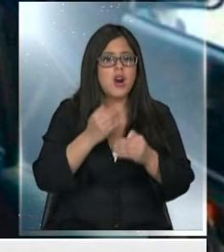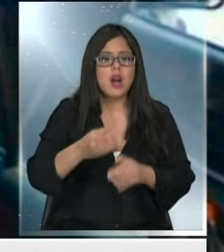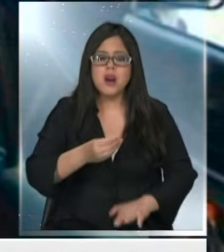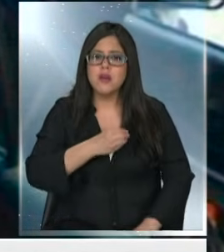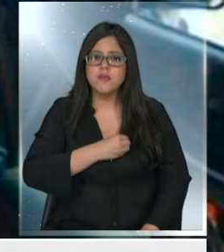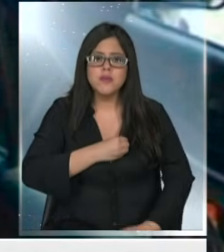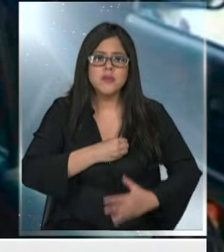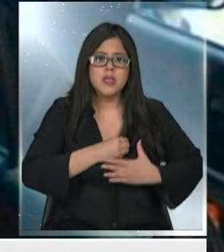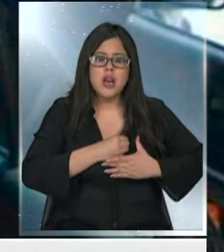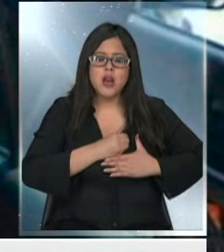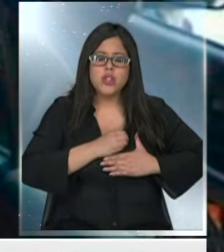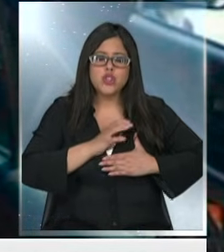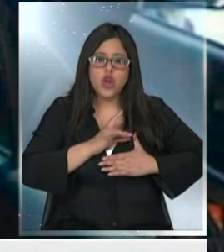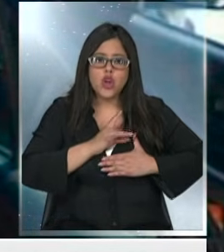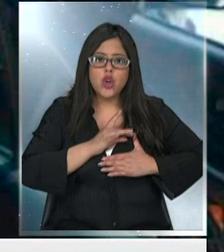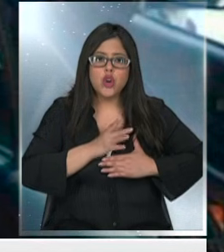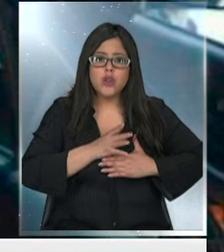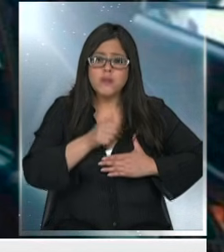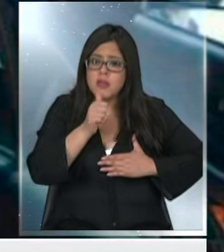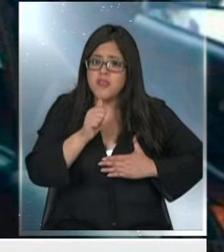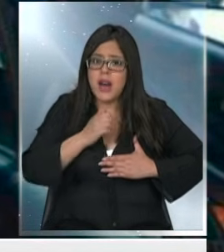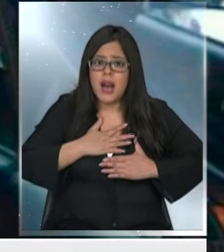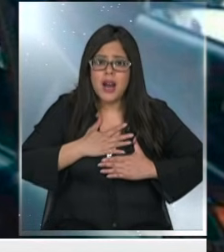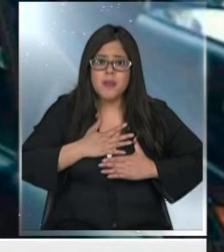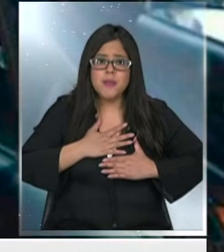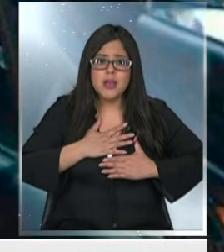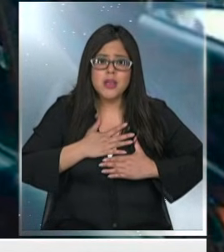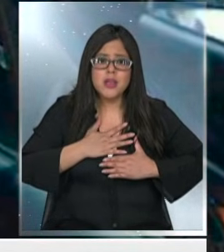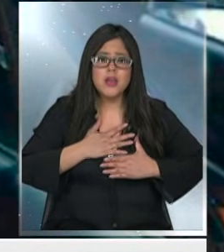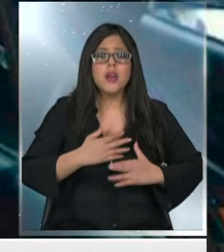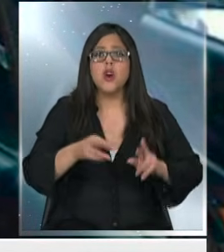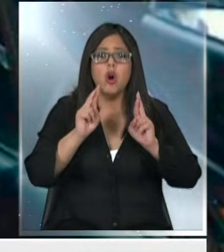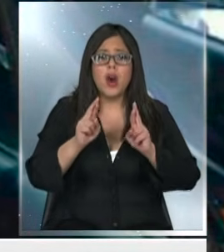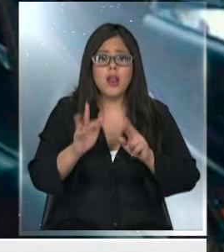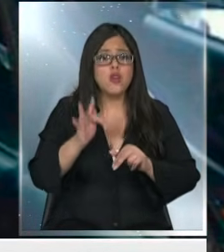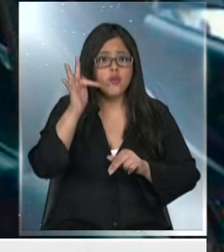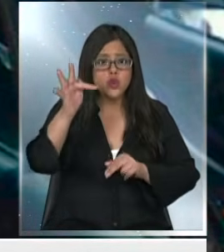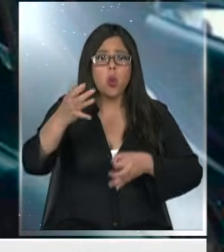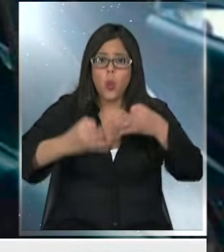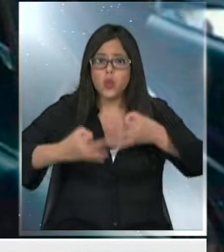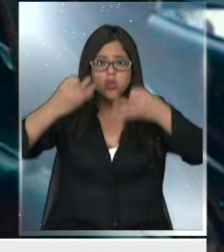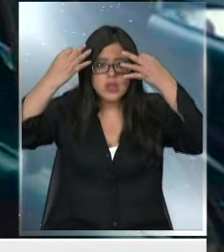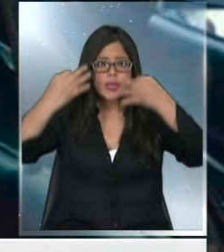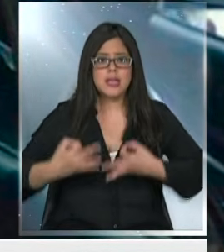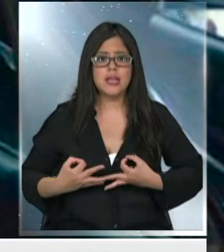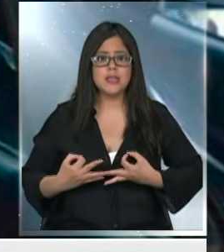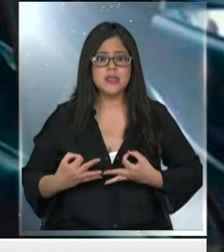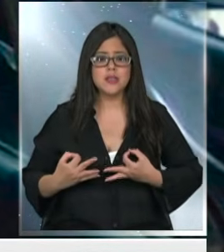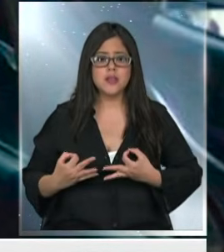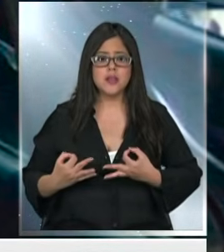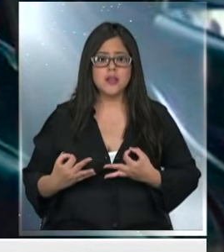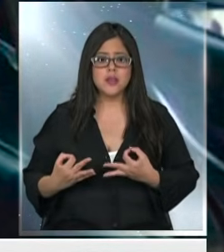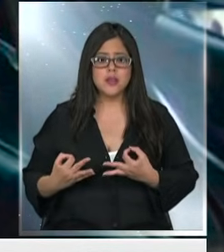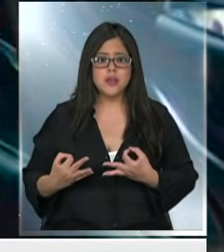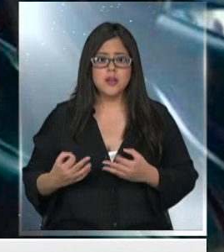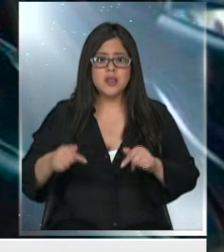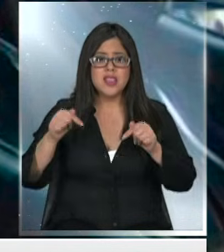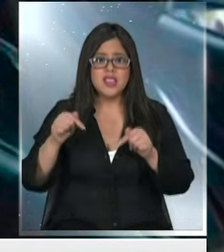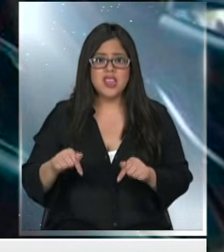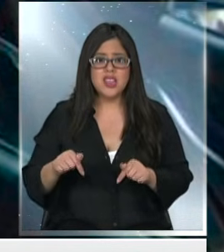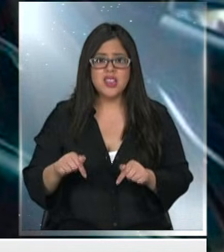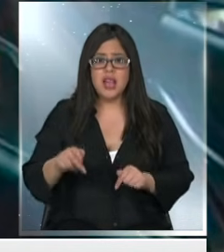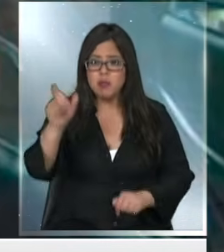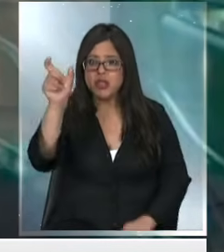me consume mucho. Nos ha hecho mucha falta, digamos. Espero algún día que se haga justicia, que este maldito